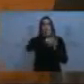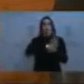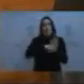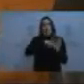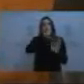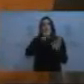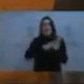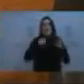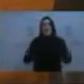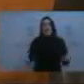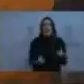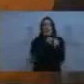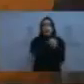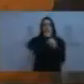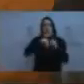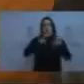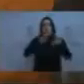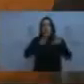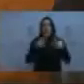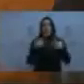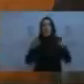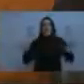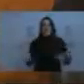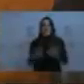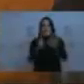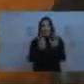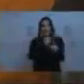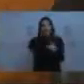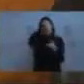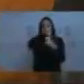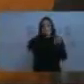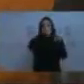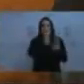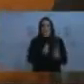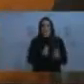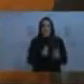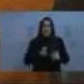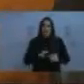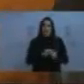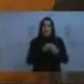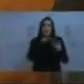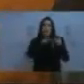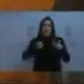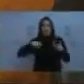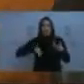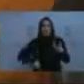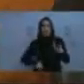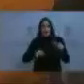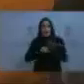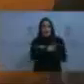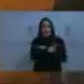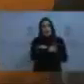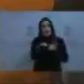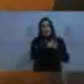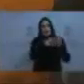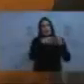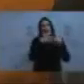Actuaciones en el Área Sanitaria 6 y contiene asuntos relativos a plantilla, inversión en equipamientos,